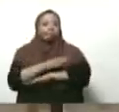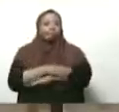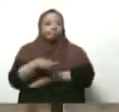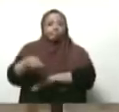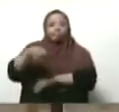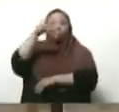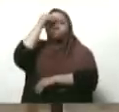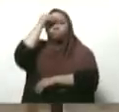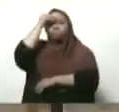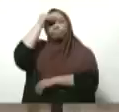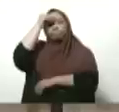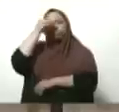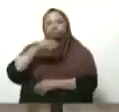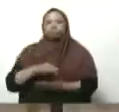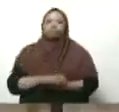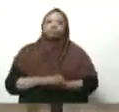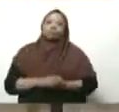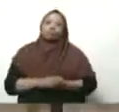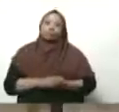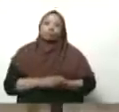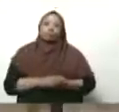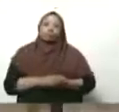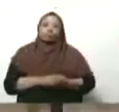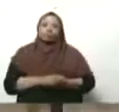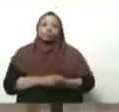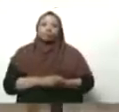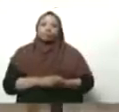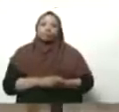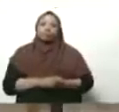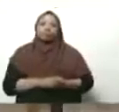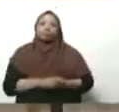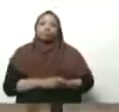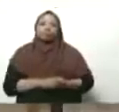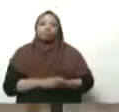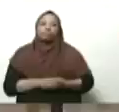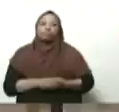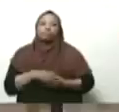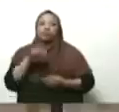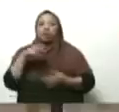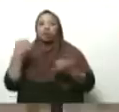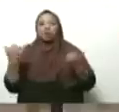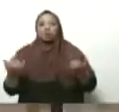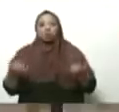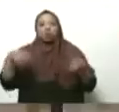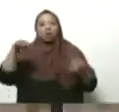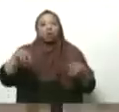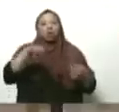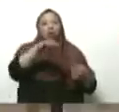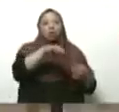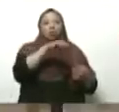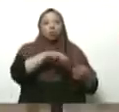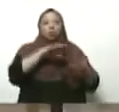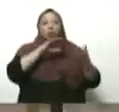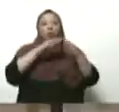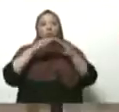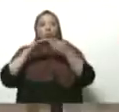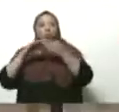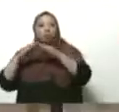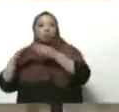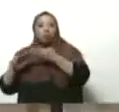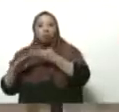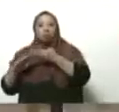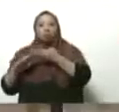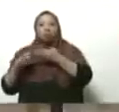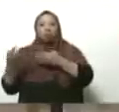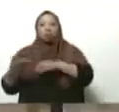en tal sentido quiero destacar que en los estados donde se cuente con unidades o brigadas caninas